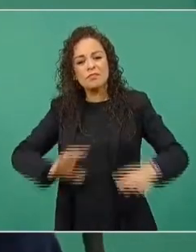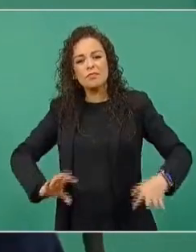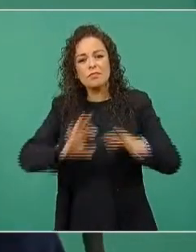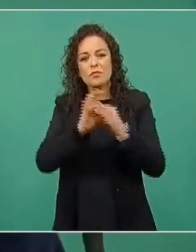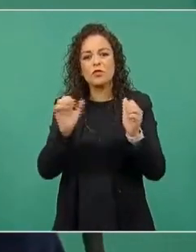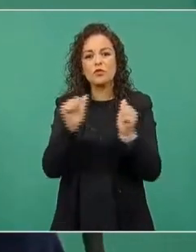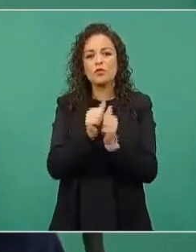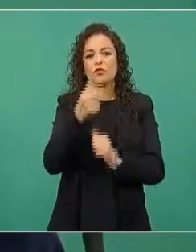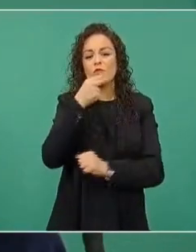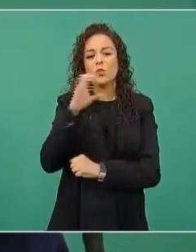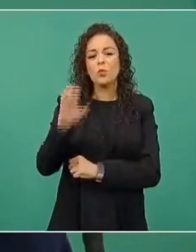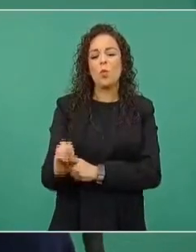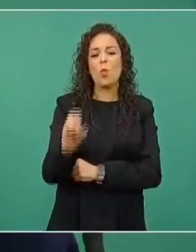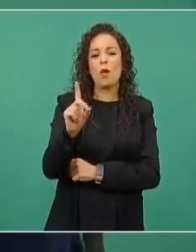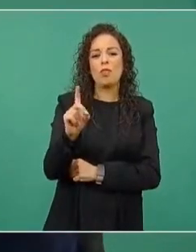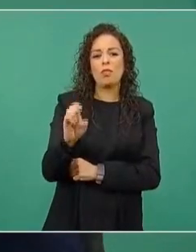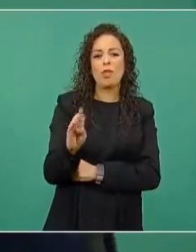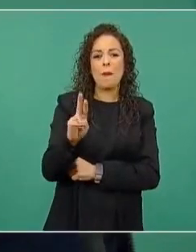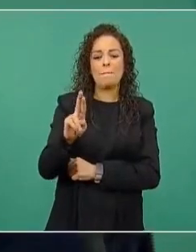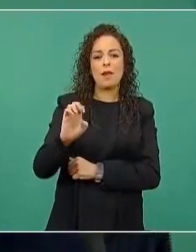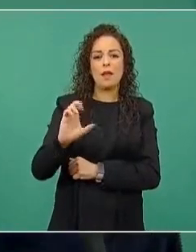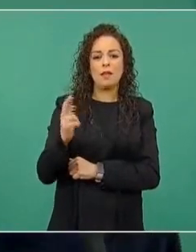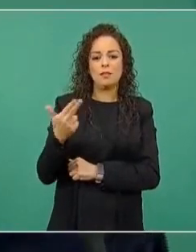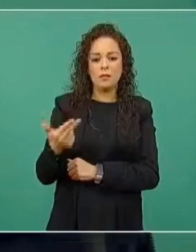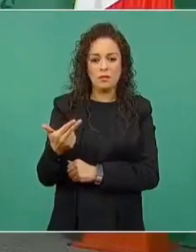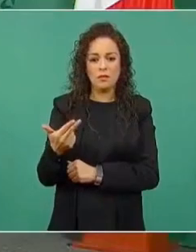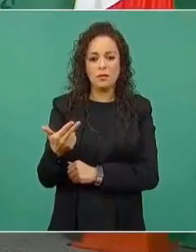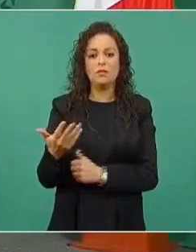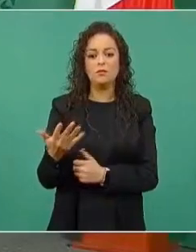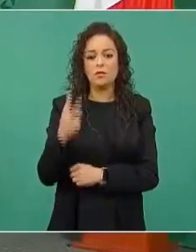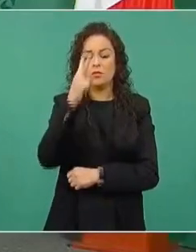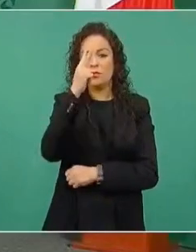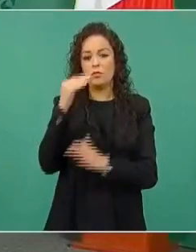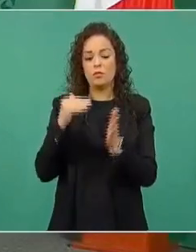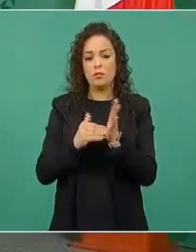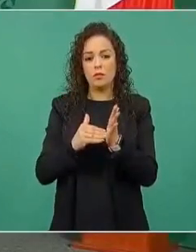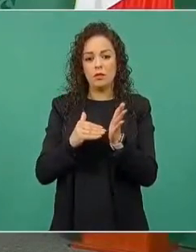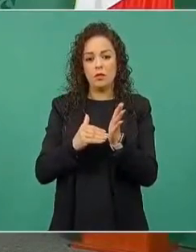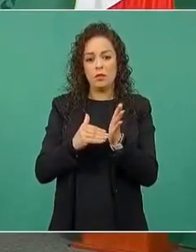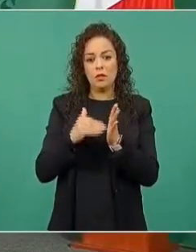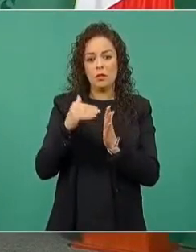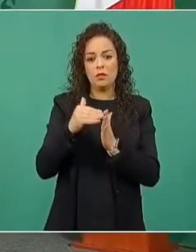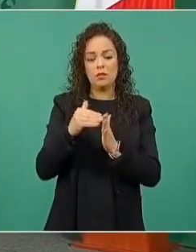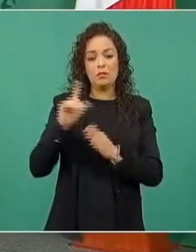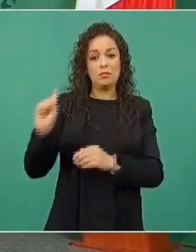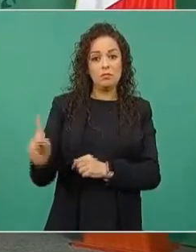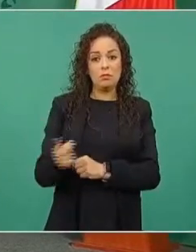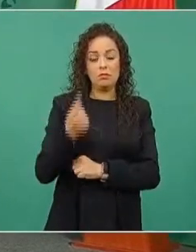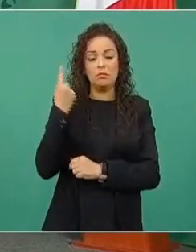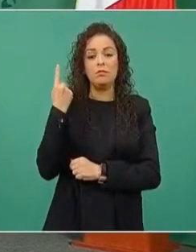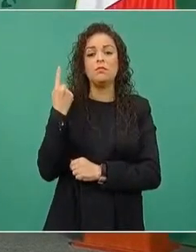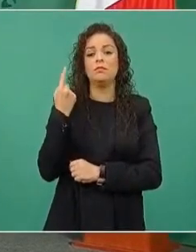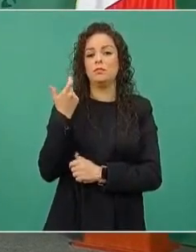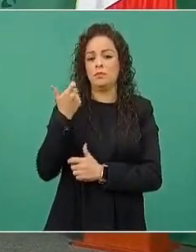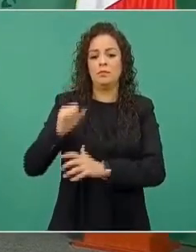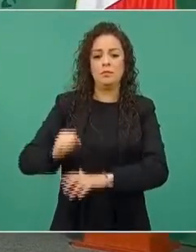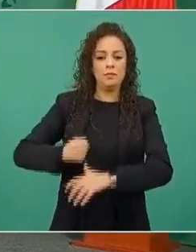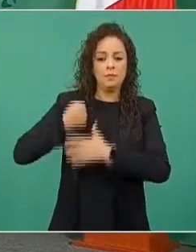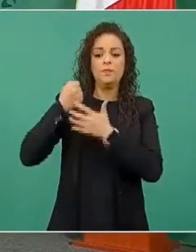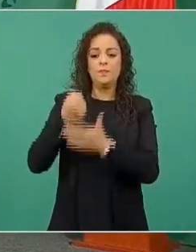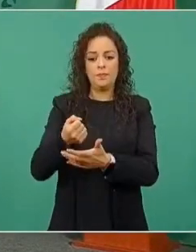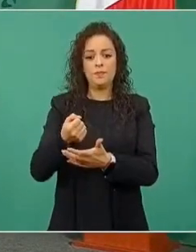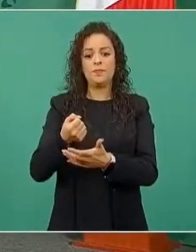Entonces, se llegaron a invertir 2.000 millones de dólares y estaba